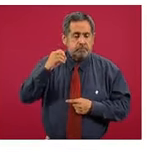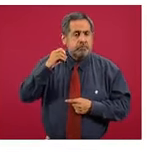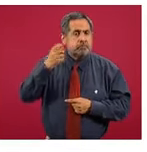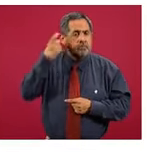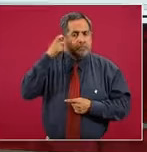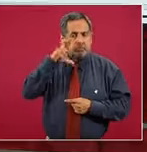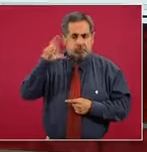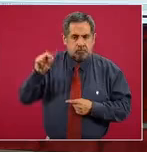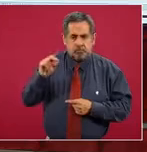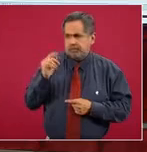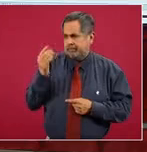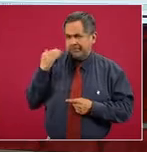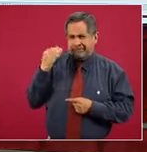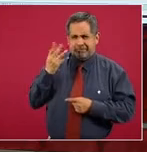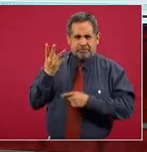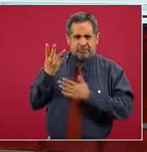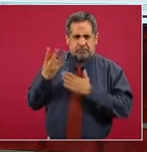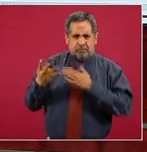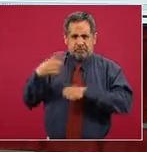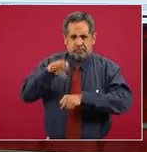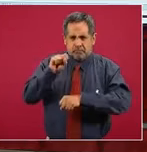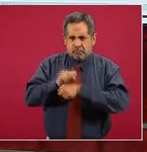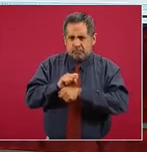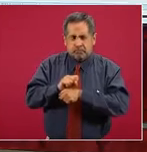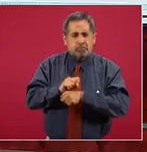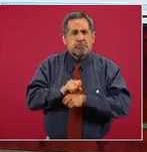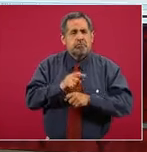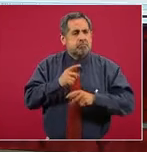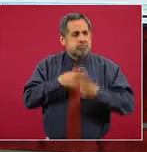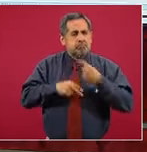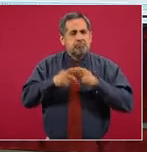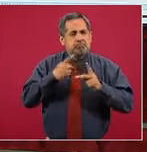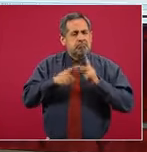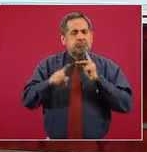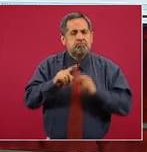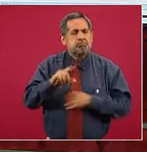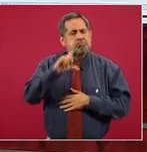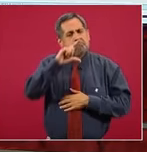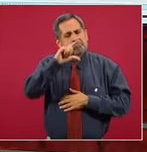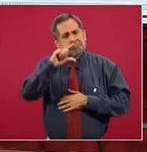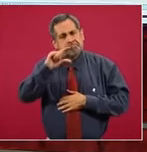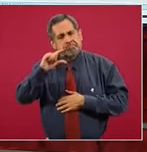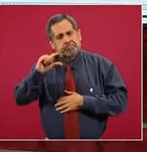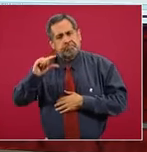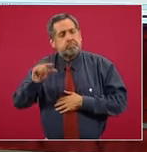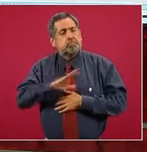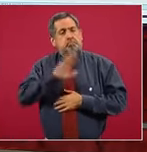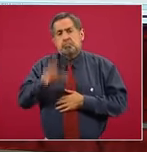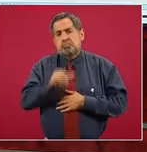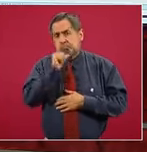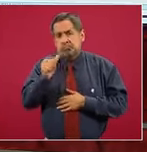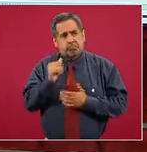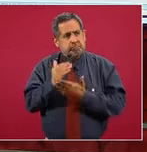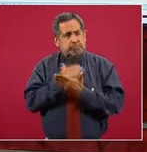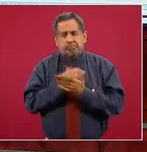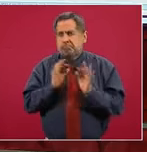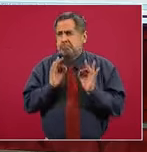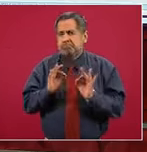Quintana Roo, que en las últimas 4 semanas, digamos, tenemos una tendencia clara de que va descendiendo. Esto es un dato